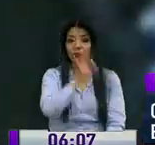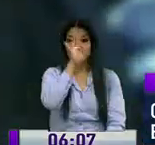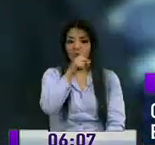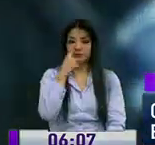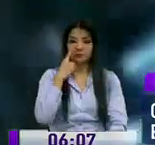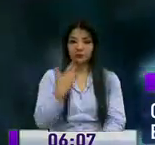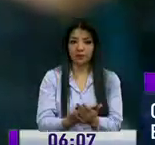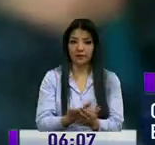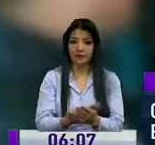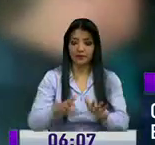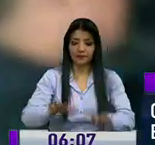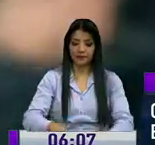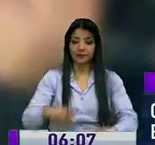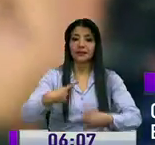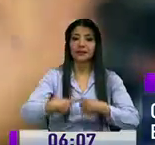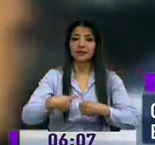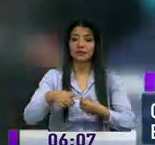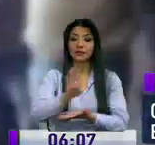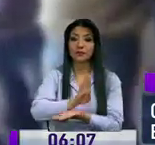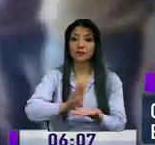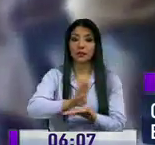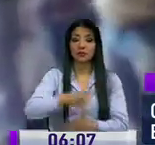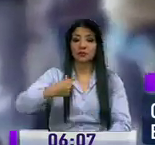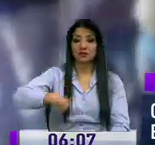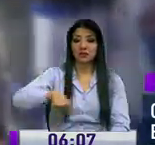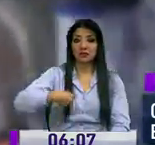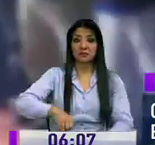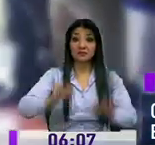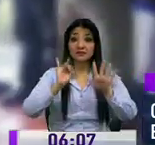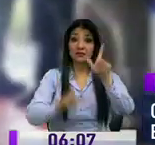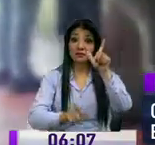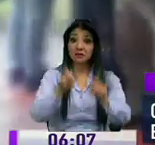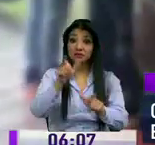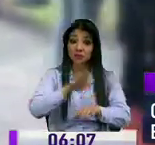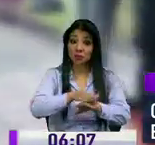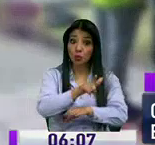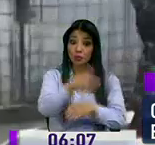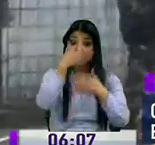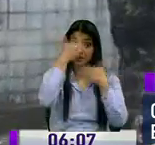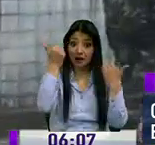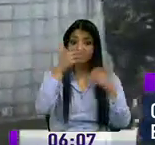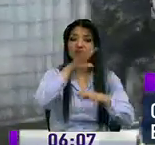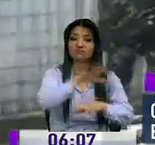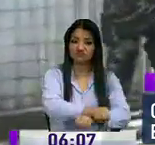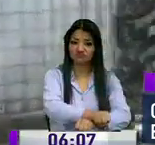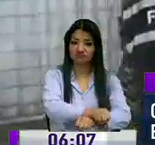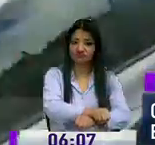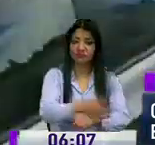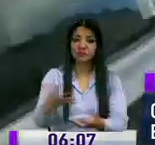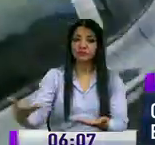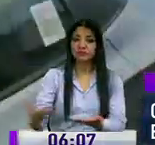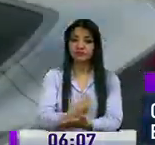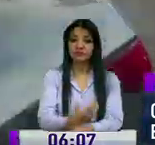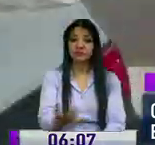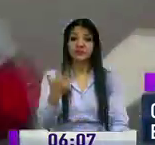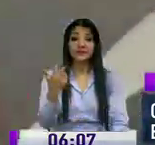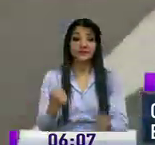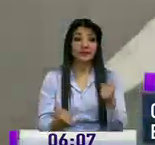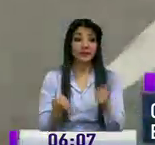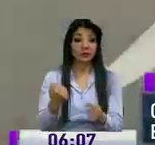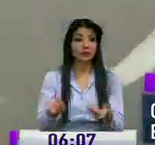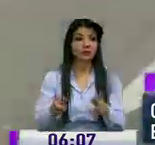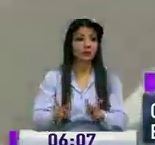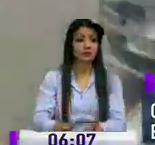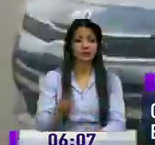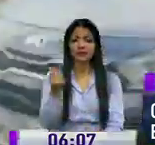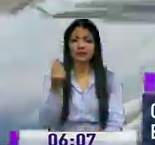de Quito, en el barrio de Quitumbe, se detuvo a 7 personas sospechosas de estafa y además se incautaron 3 vehículos y una gran cantidad de